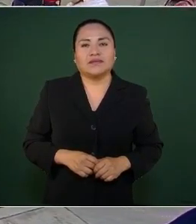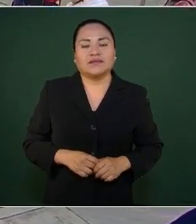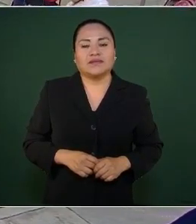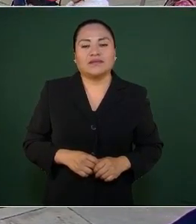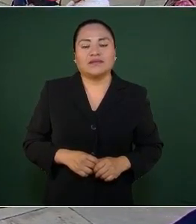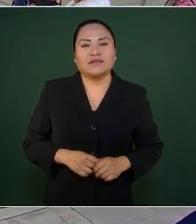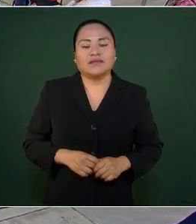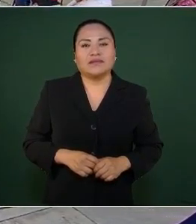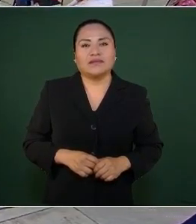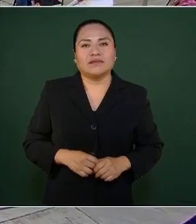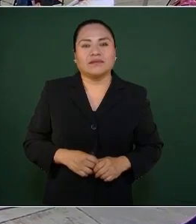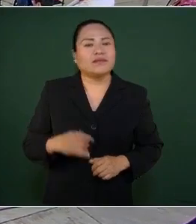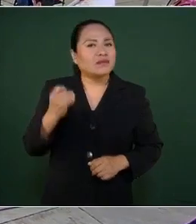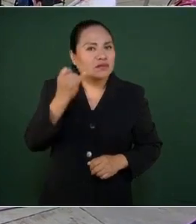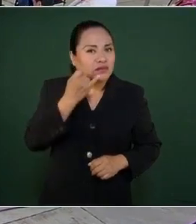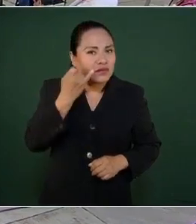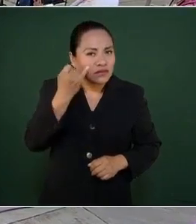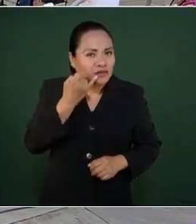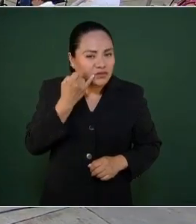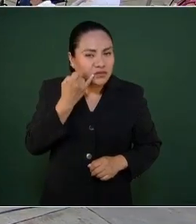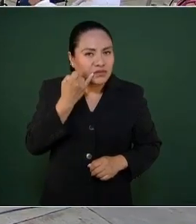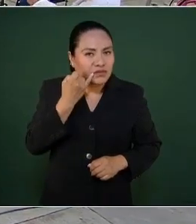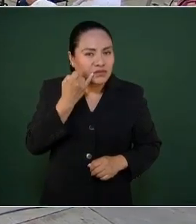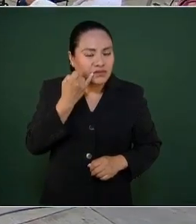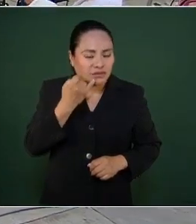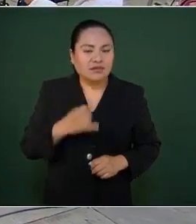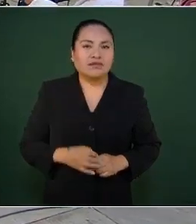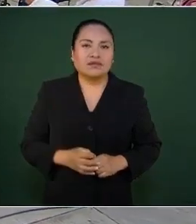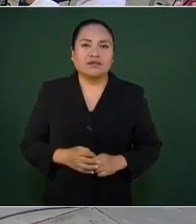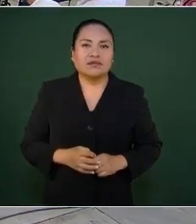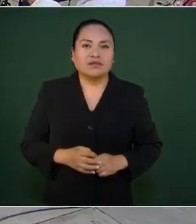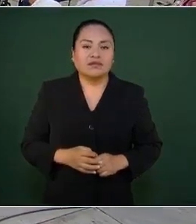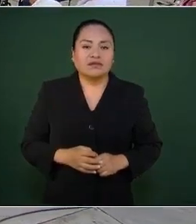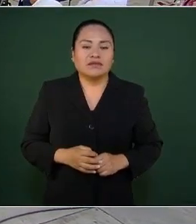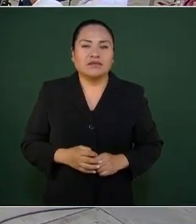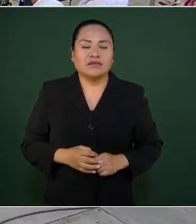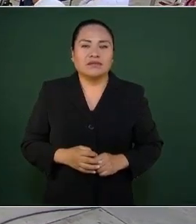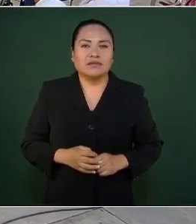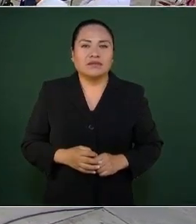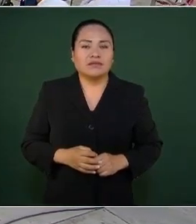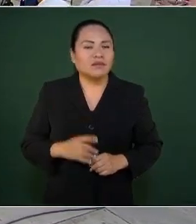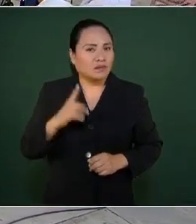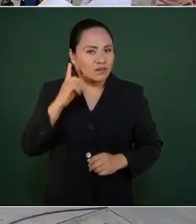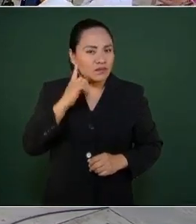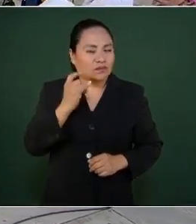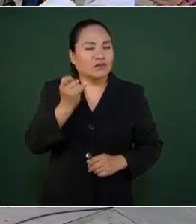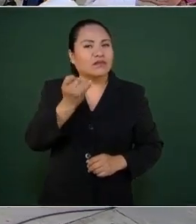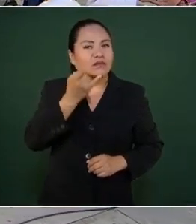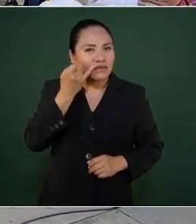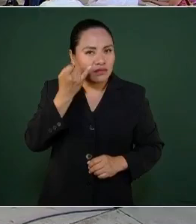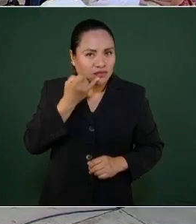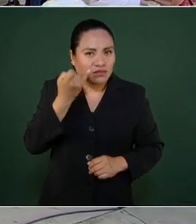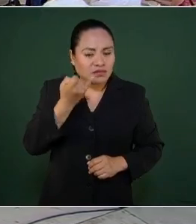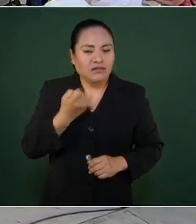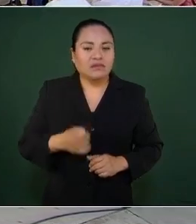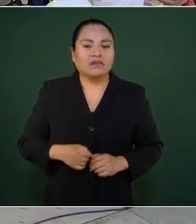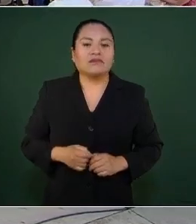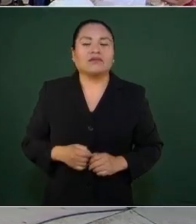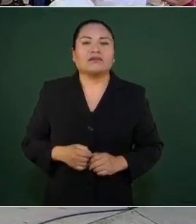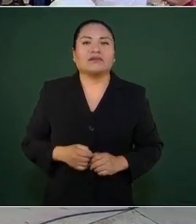Padio Yogotere Bene Chuaneto Tahueyer Sita. Padio Huelgore Tenes